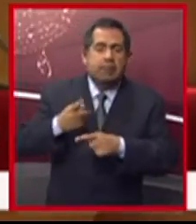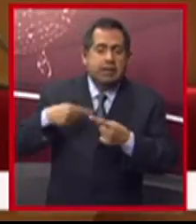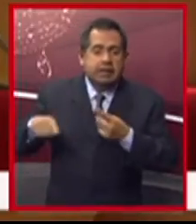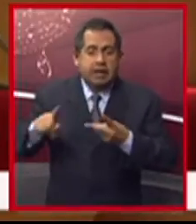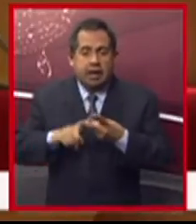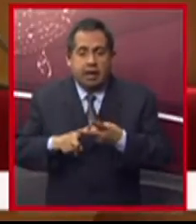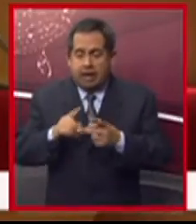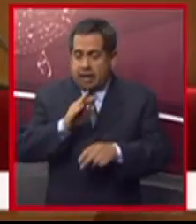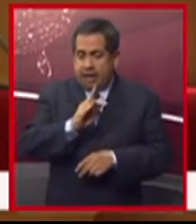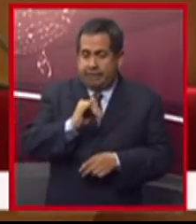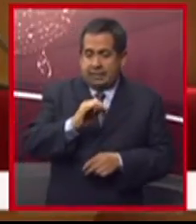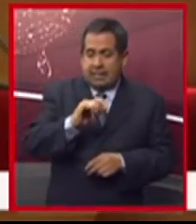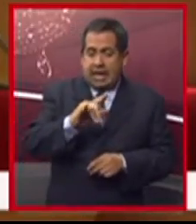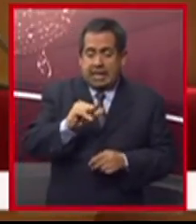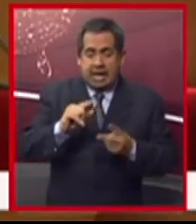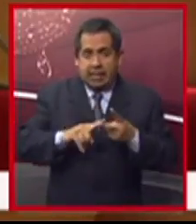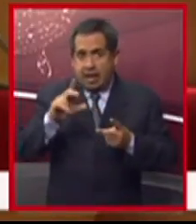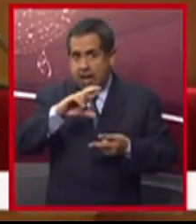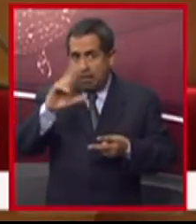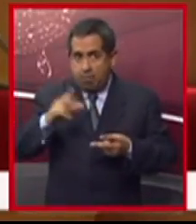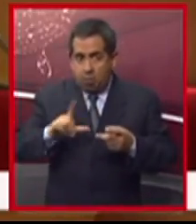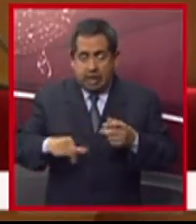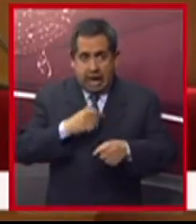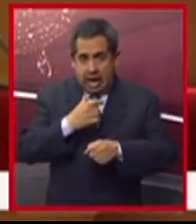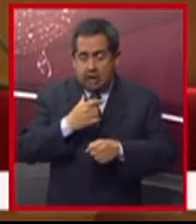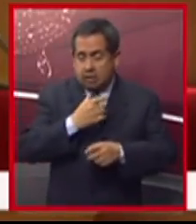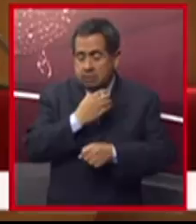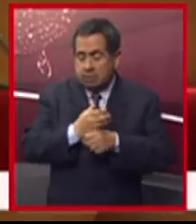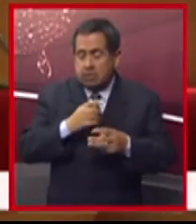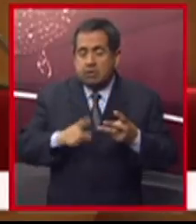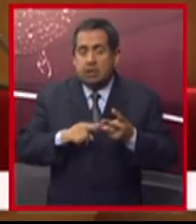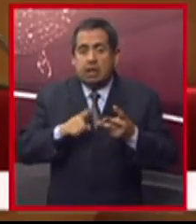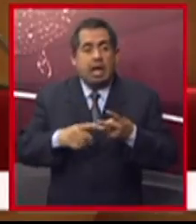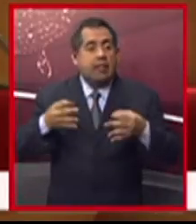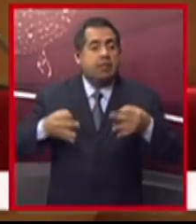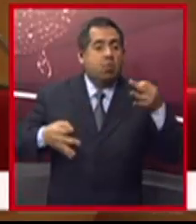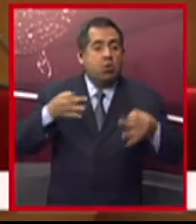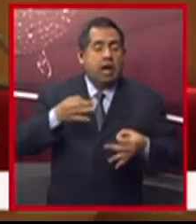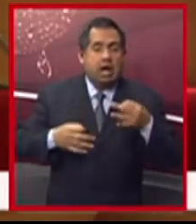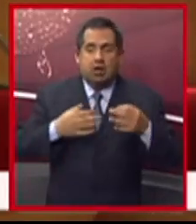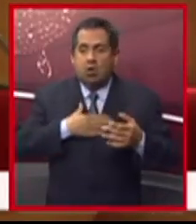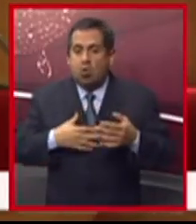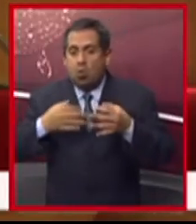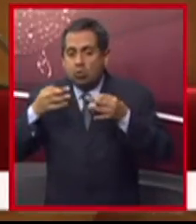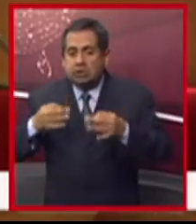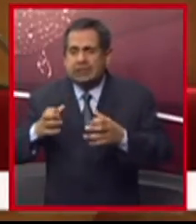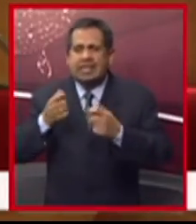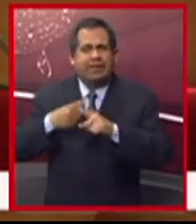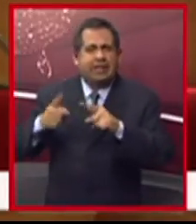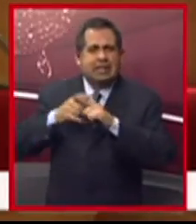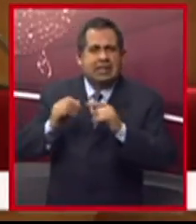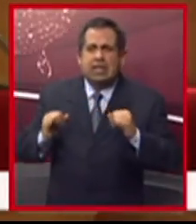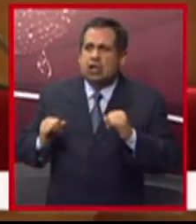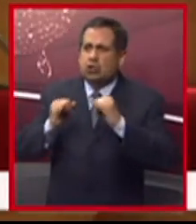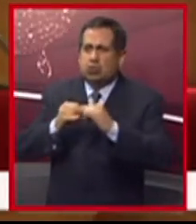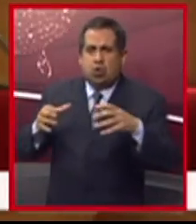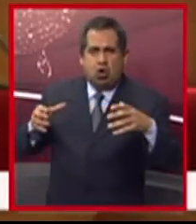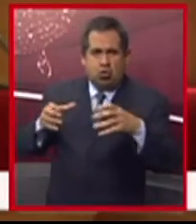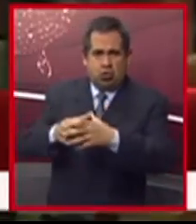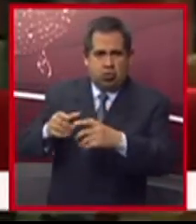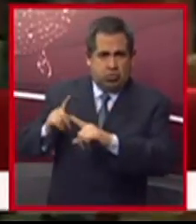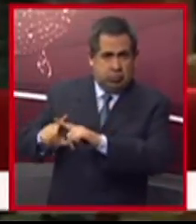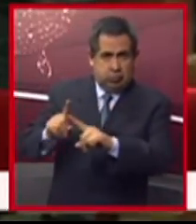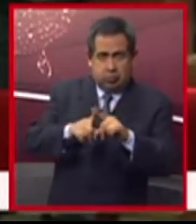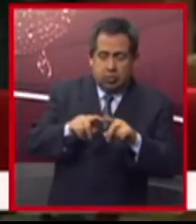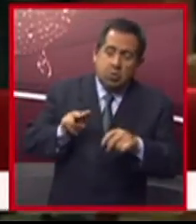la Fiscalía General de la República, el Tribunal de Justicia y los órganos constitucionales